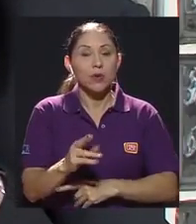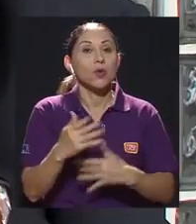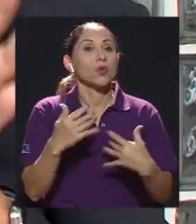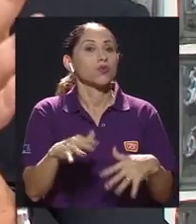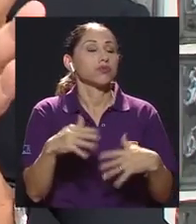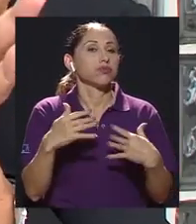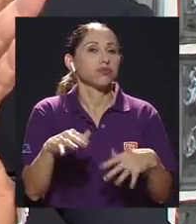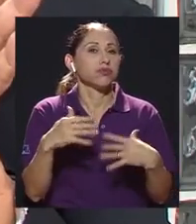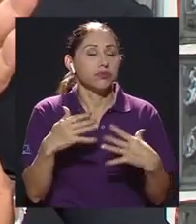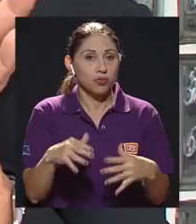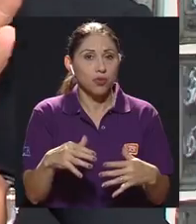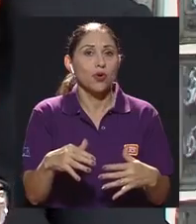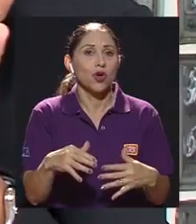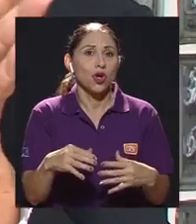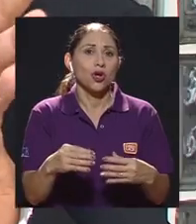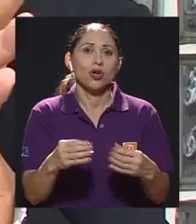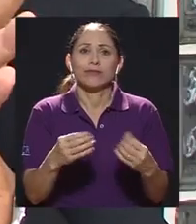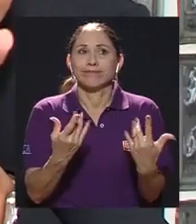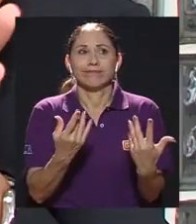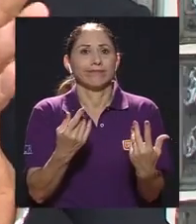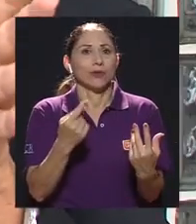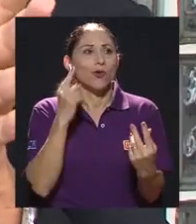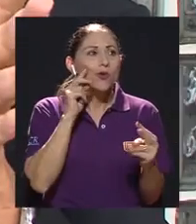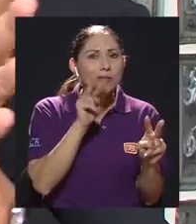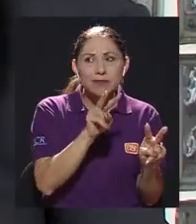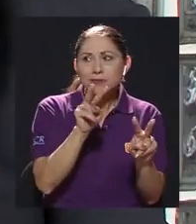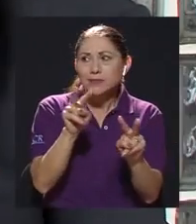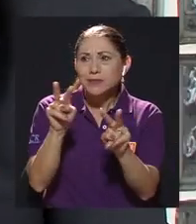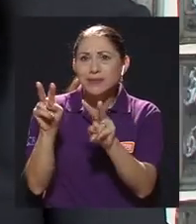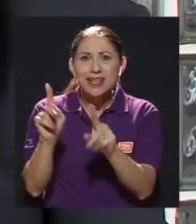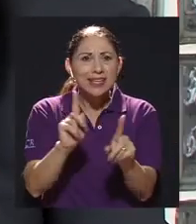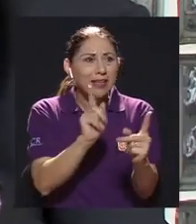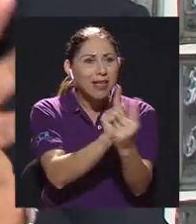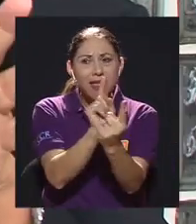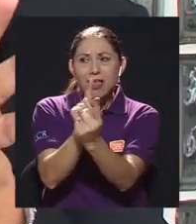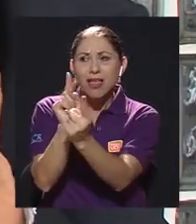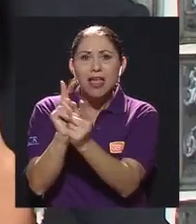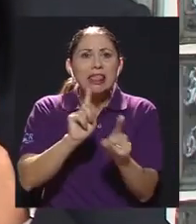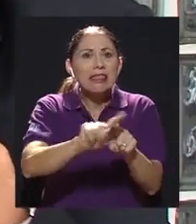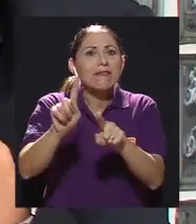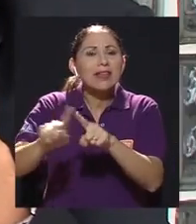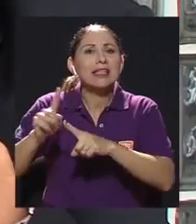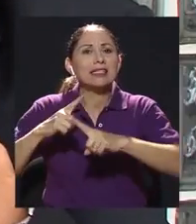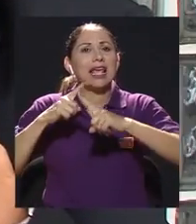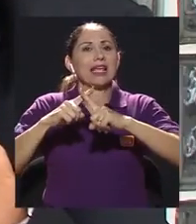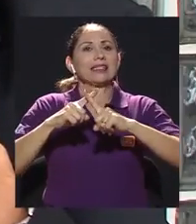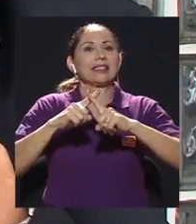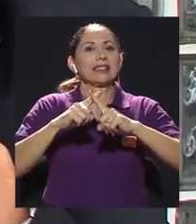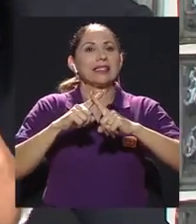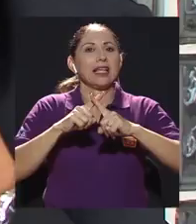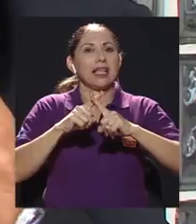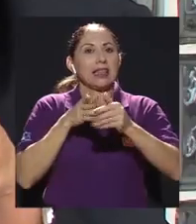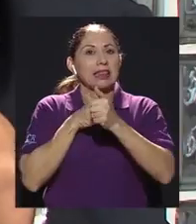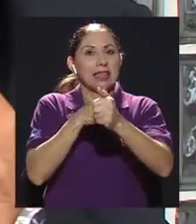cantidad significativa de exdirigentes estudiantiles en todas las universidades públicas que